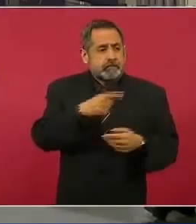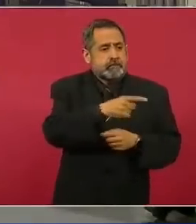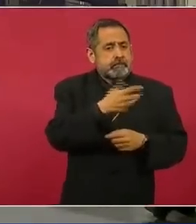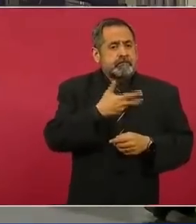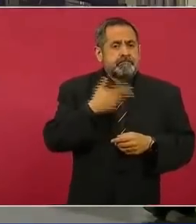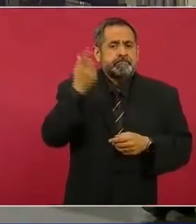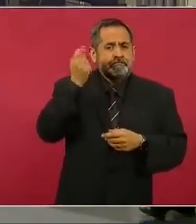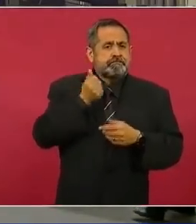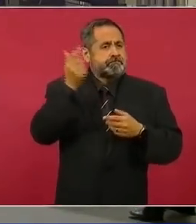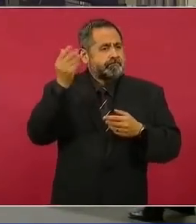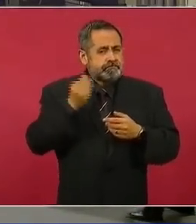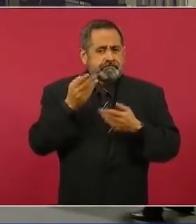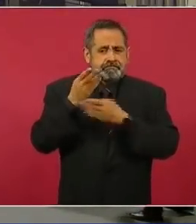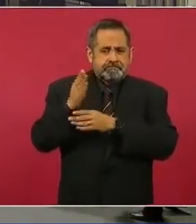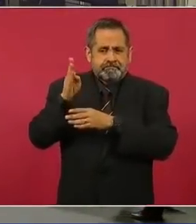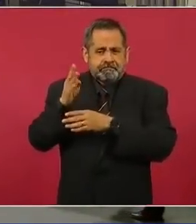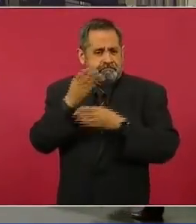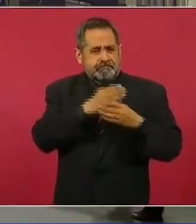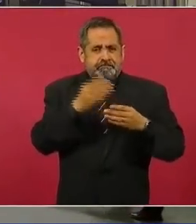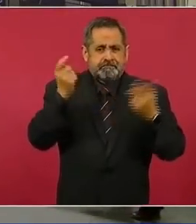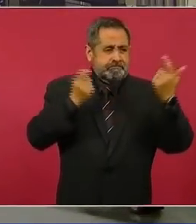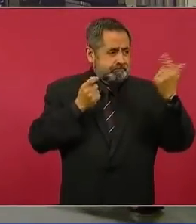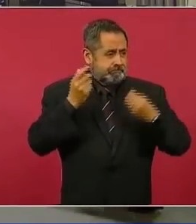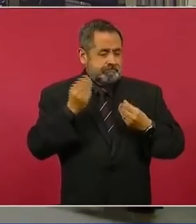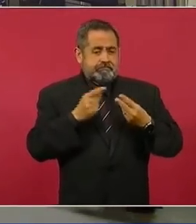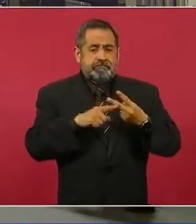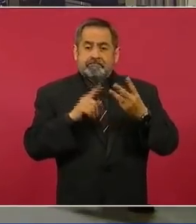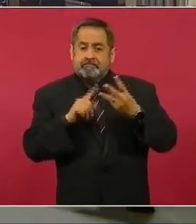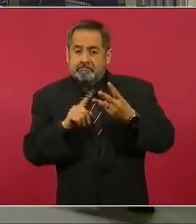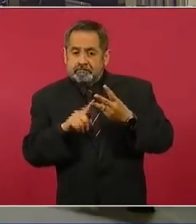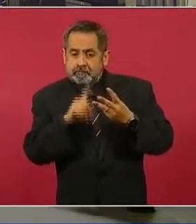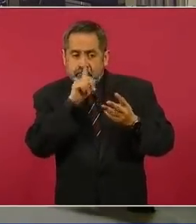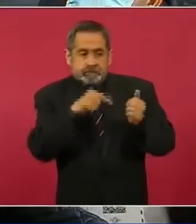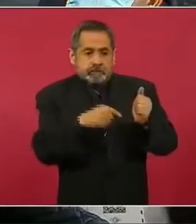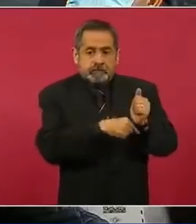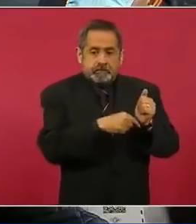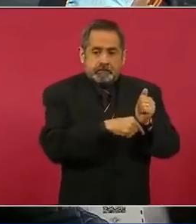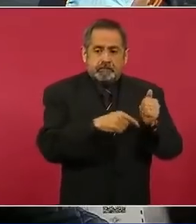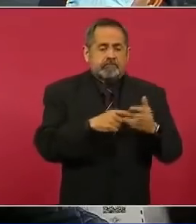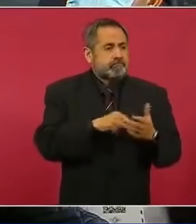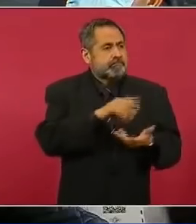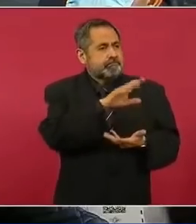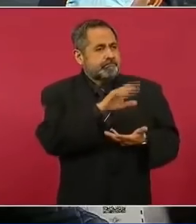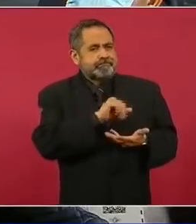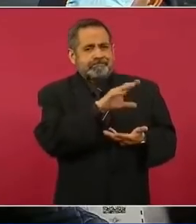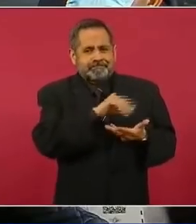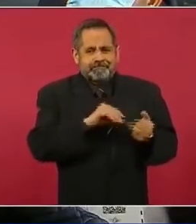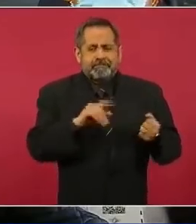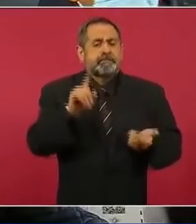fideicomisos, mantenían 3 fideicomisos en secreto que tienen más de